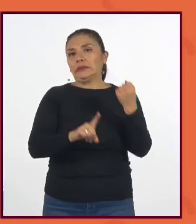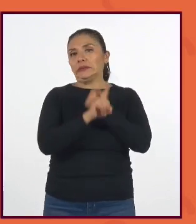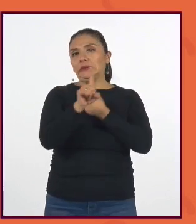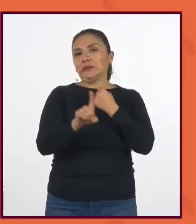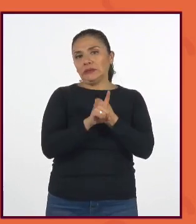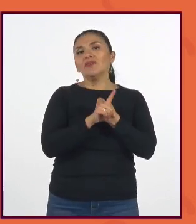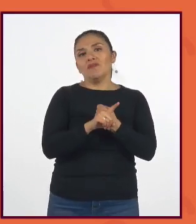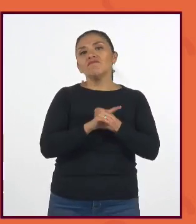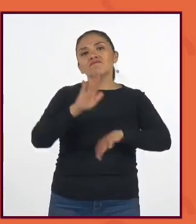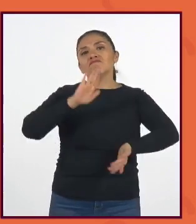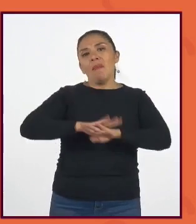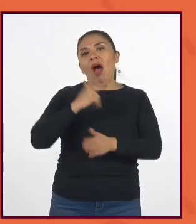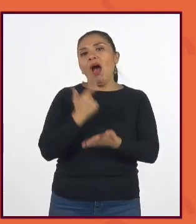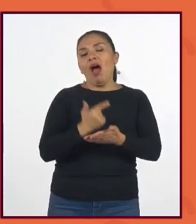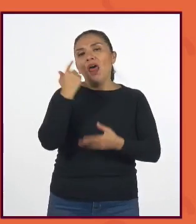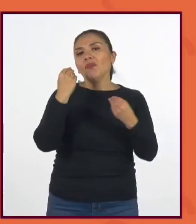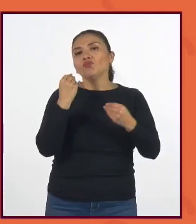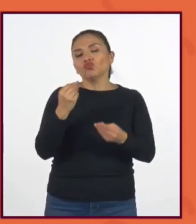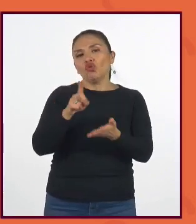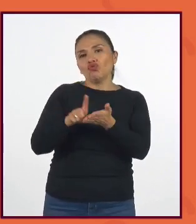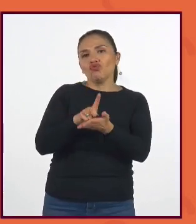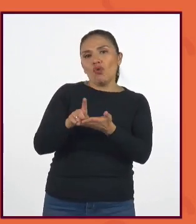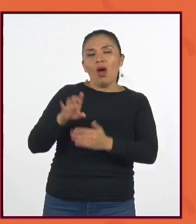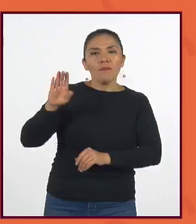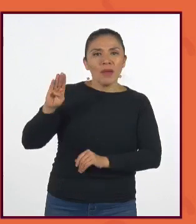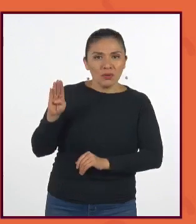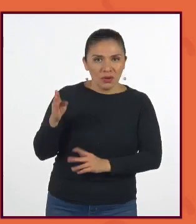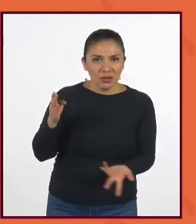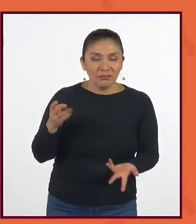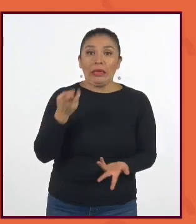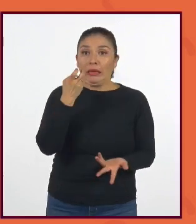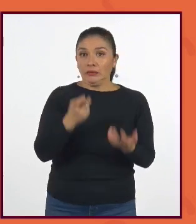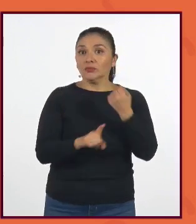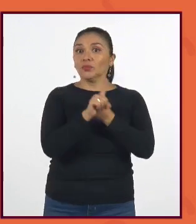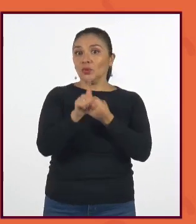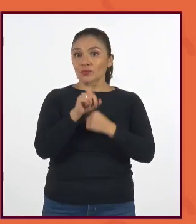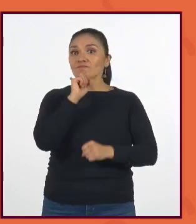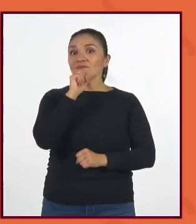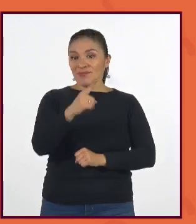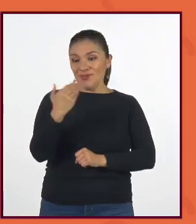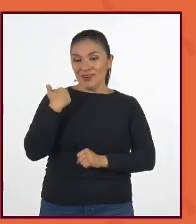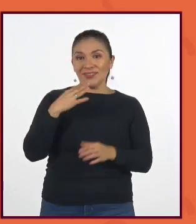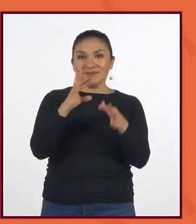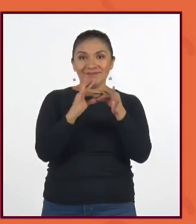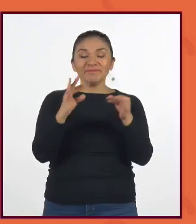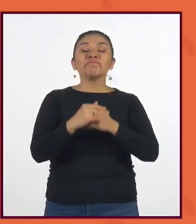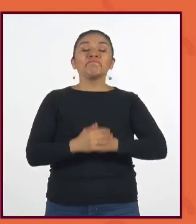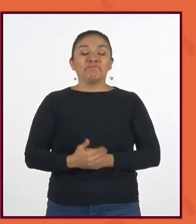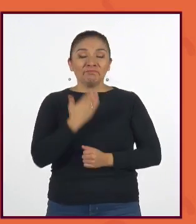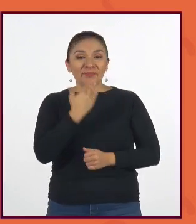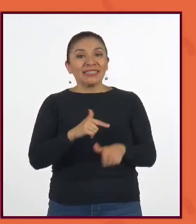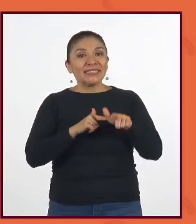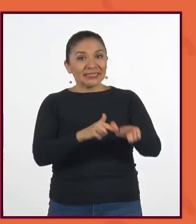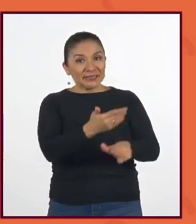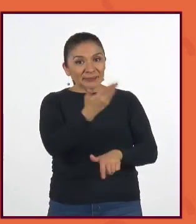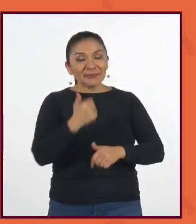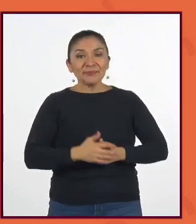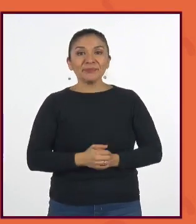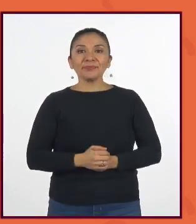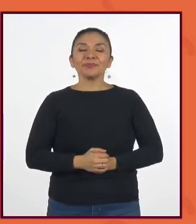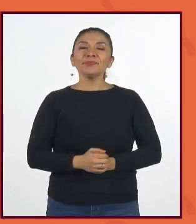de la sustancia. Y lo veíamos en los factores de riesgo al inicio. Así es. Ok, continuemos. Vamos a